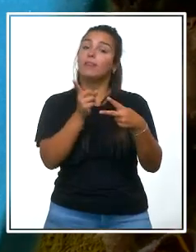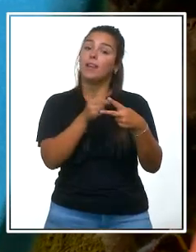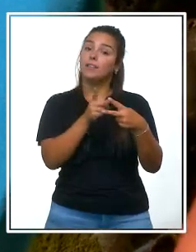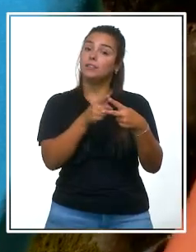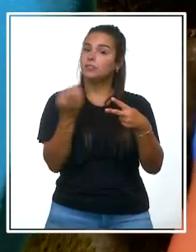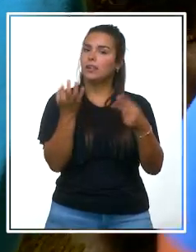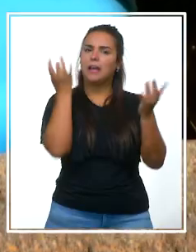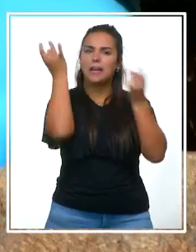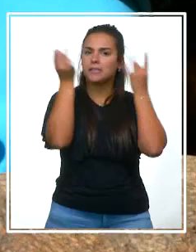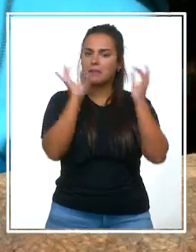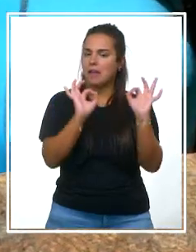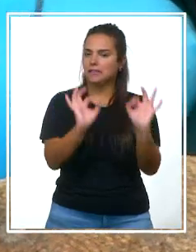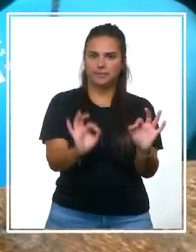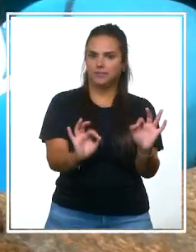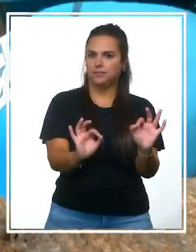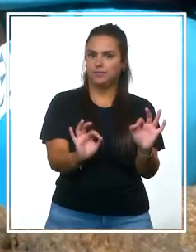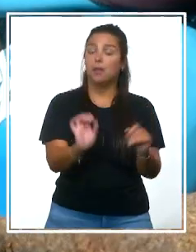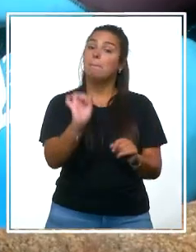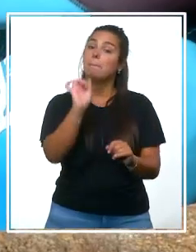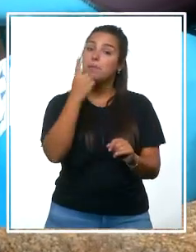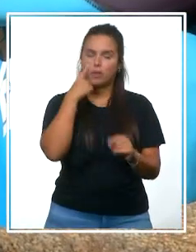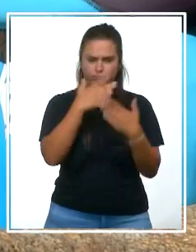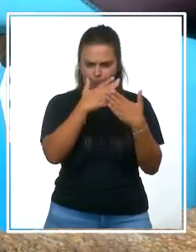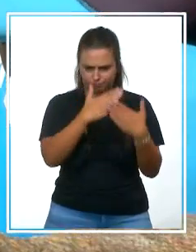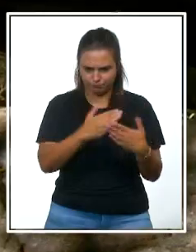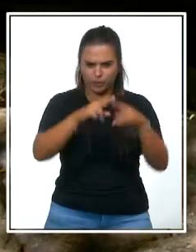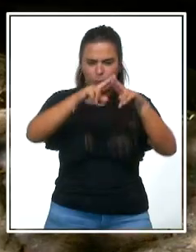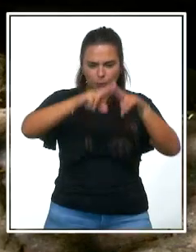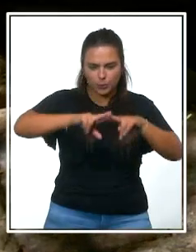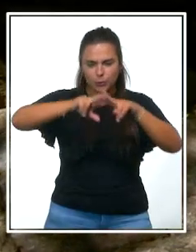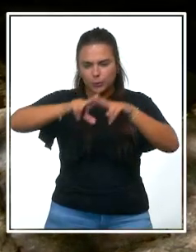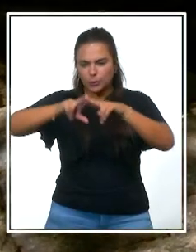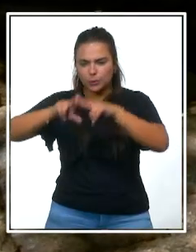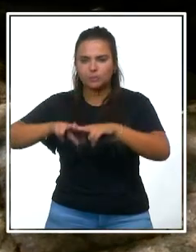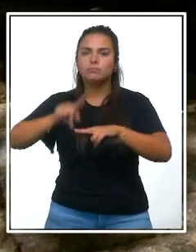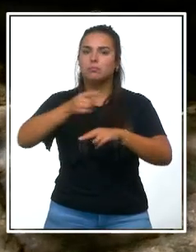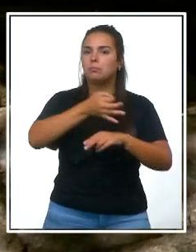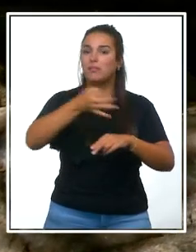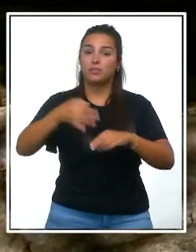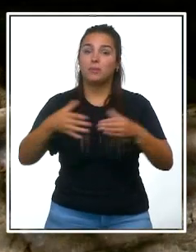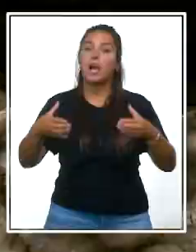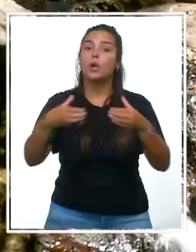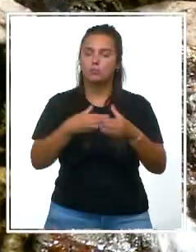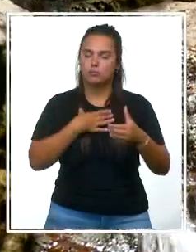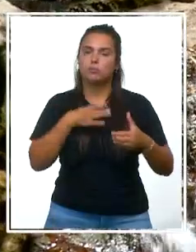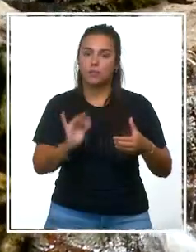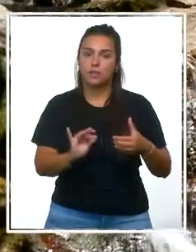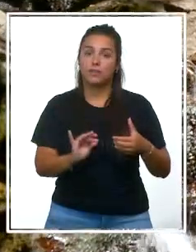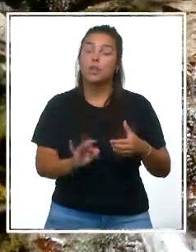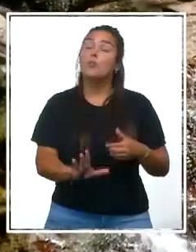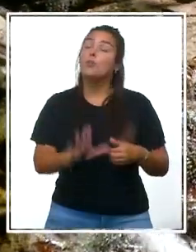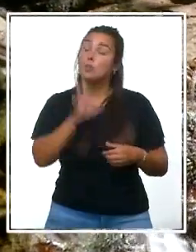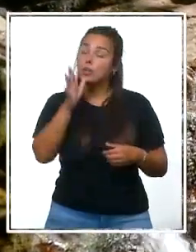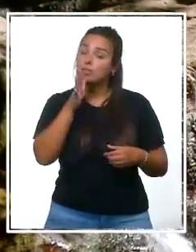es la actividad en sí. Primero hay que estudiarla. Hay que ver que sea apropiada para el colectivo y para eso